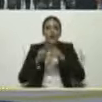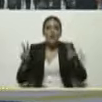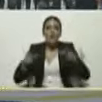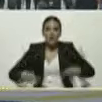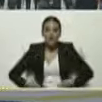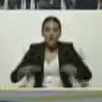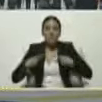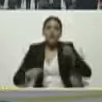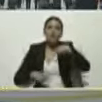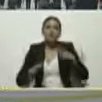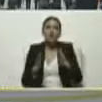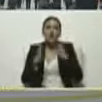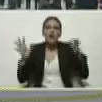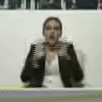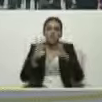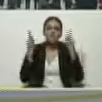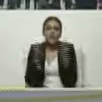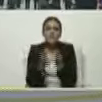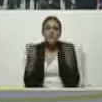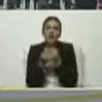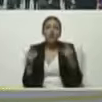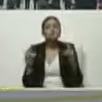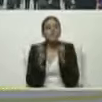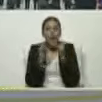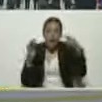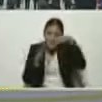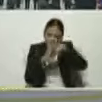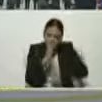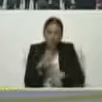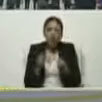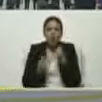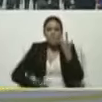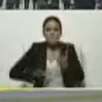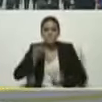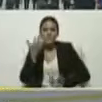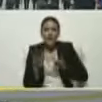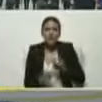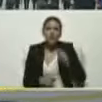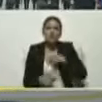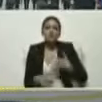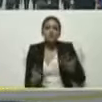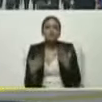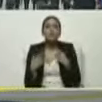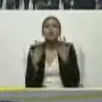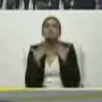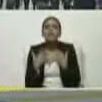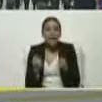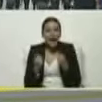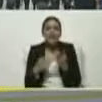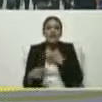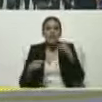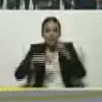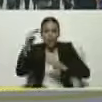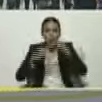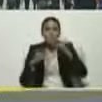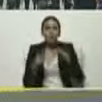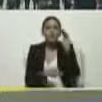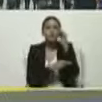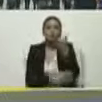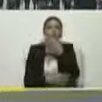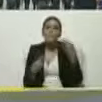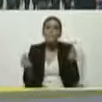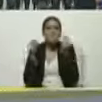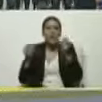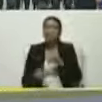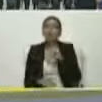gran familia llena de amor, llena de pasión y de ganas de construir un futuro mejor y que